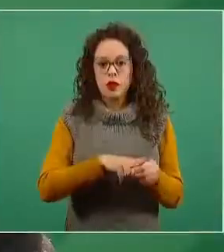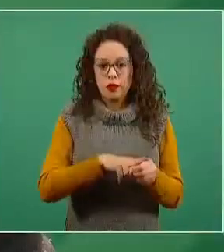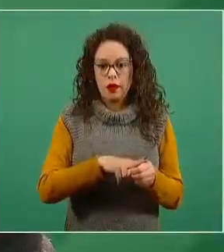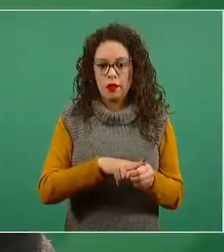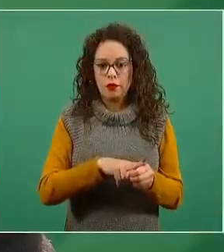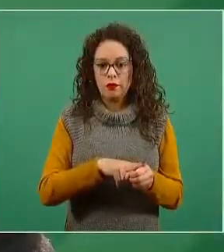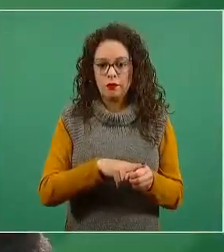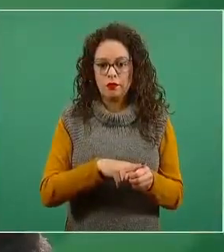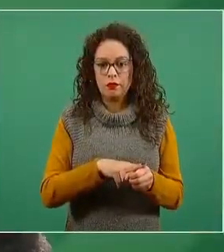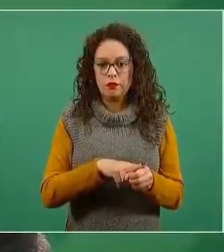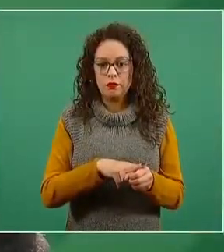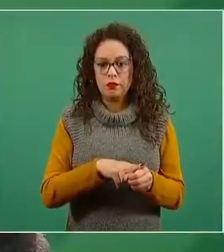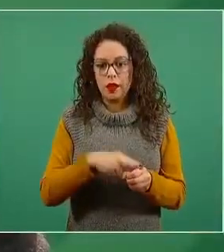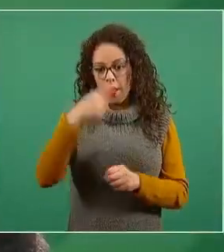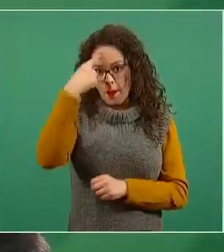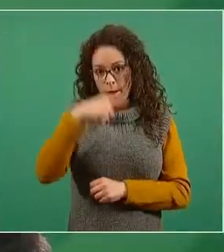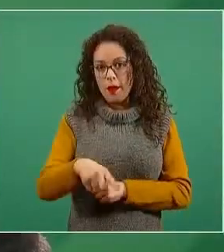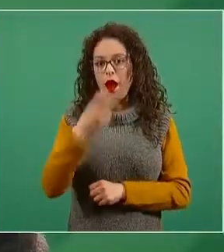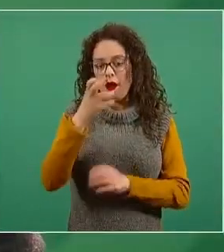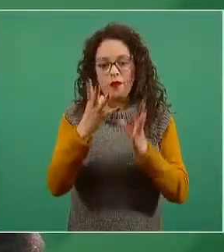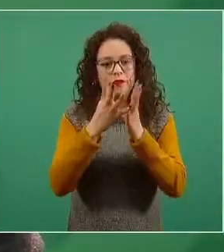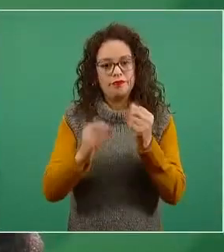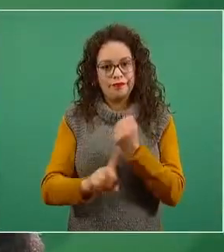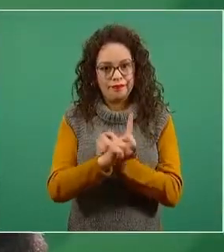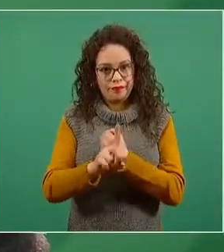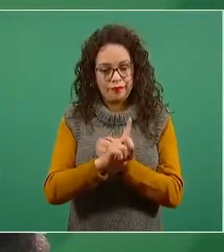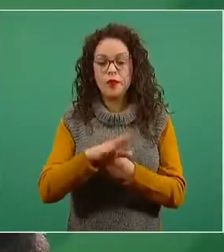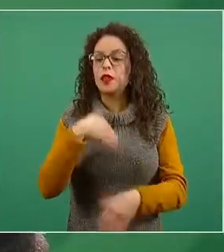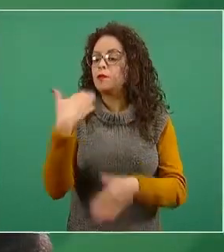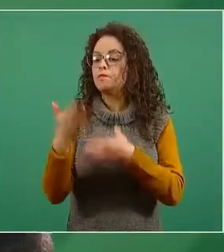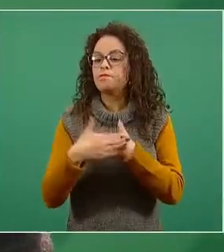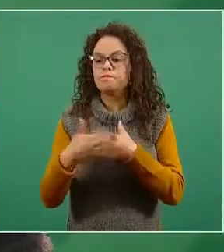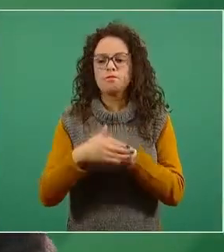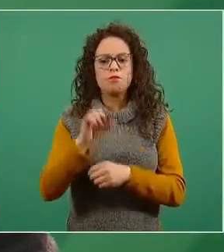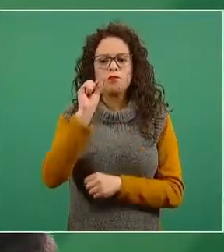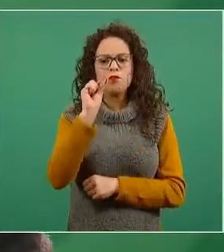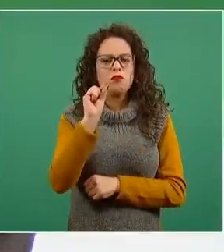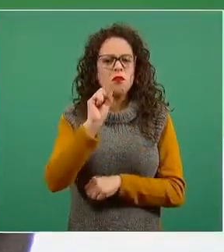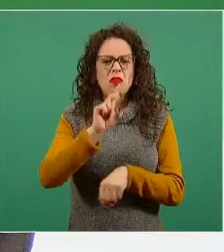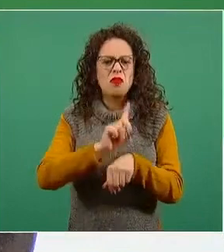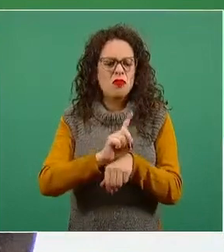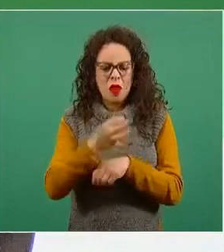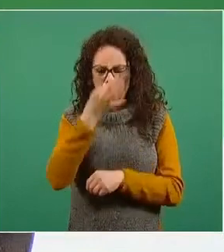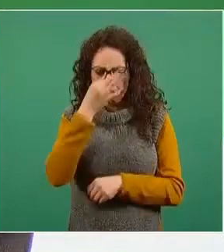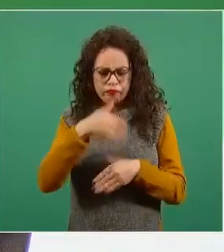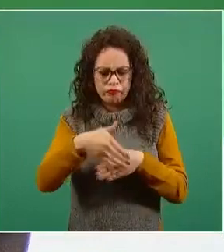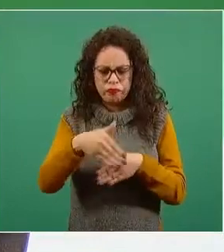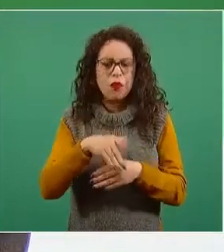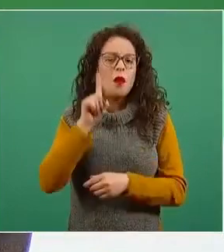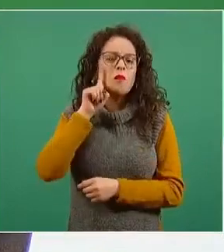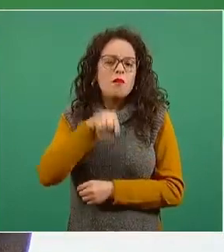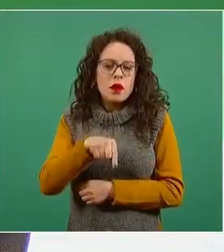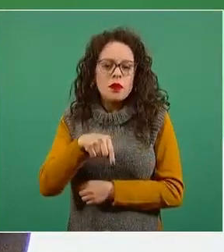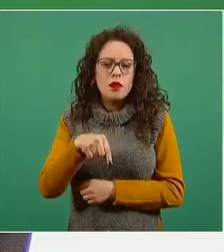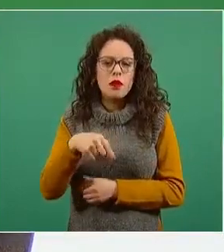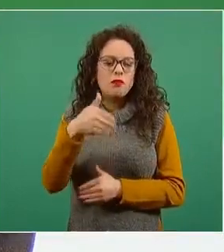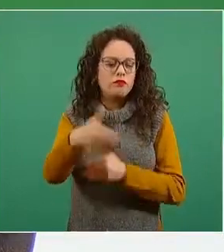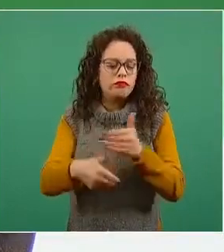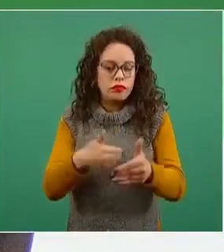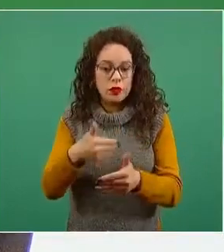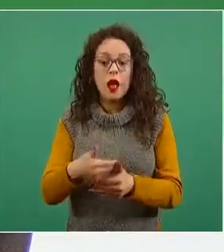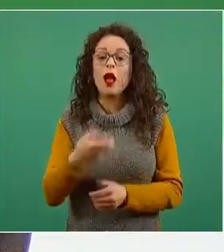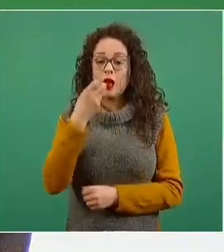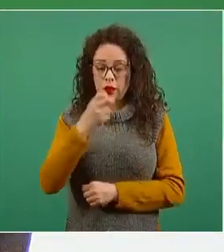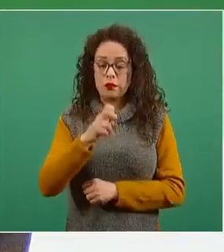fenómeno haya ocurrido para solucionarlo. Y en los próximos pocos días, seguramente mañana, pasado, tendrá que